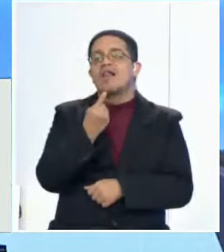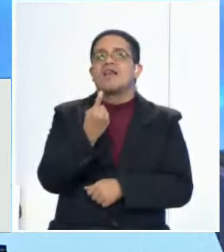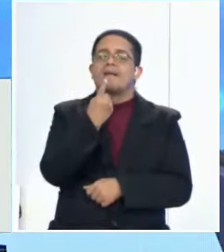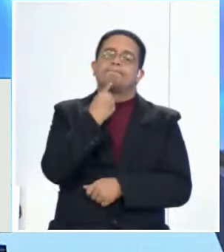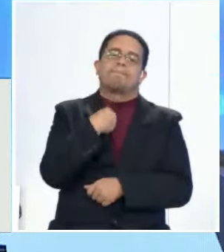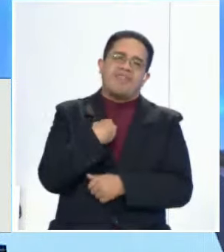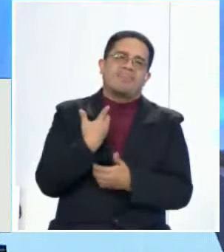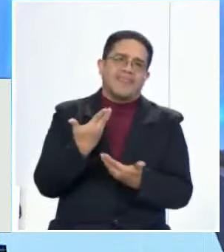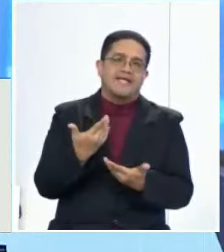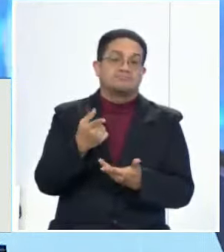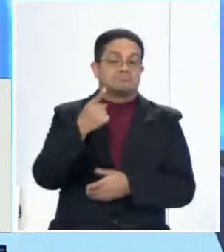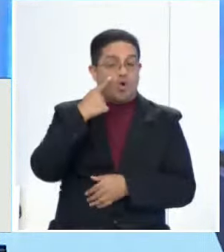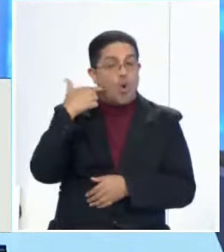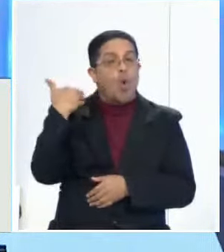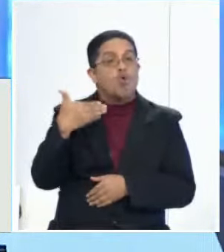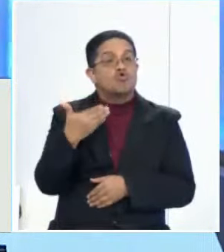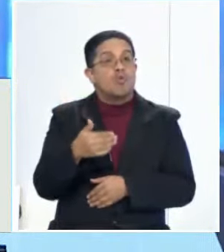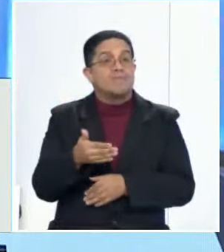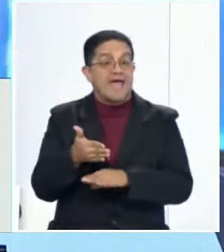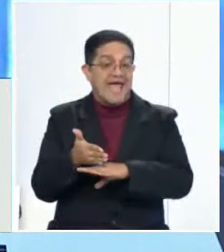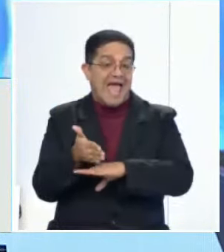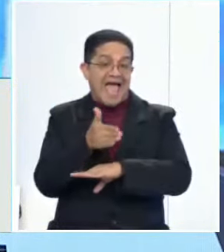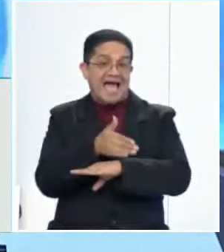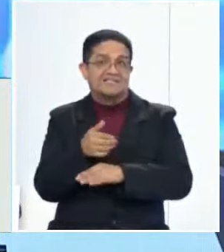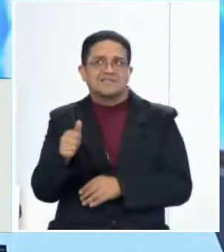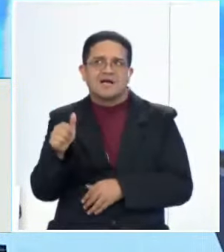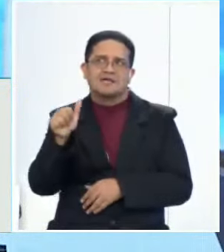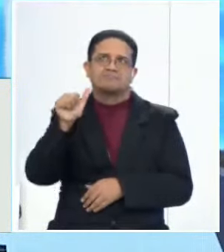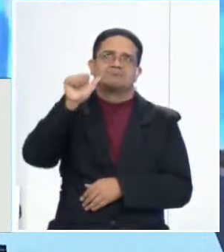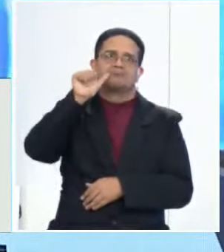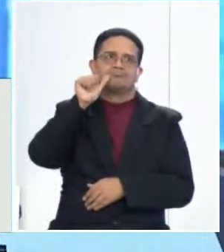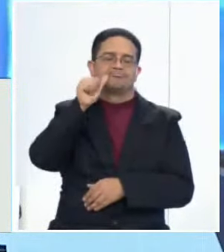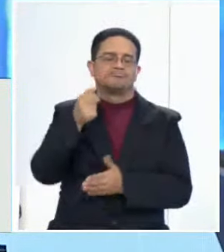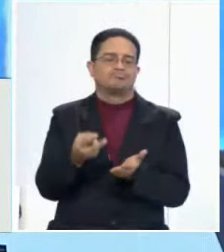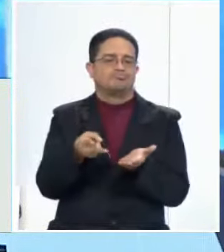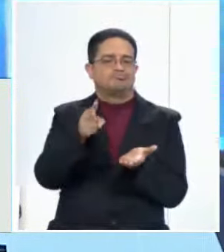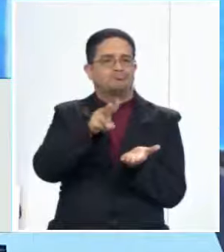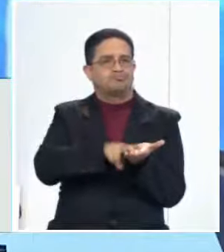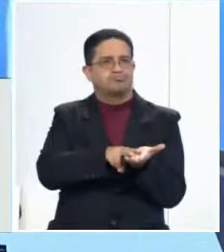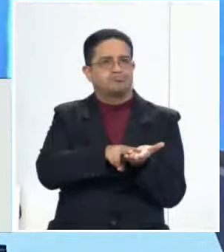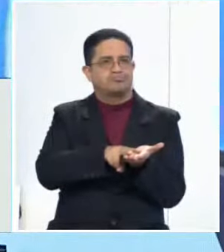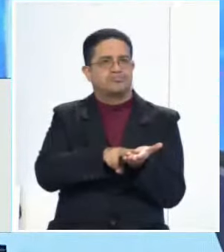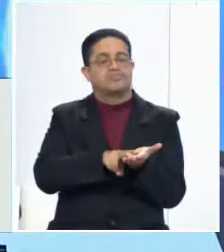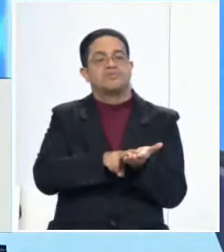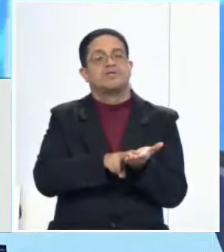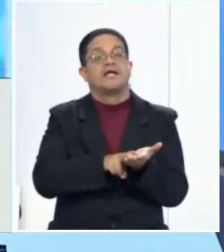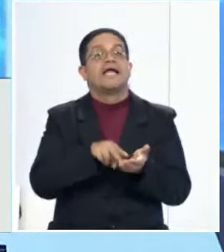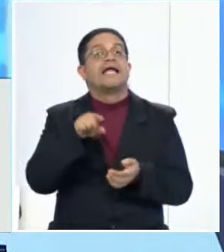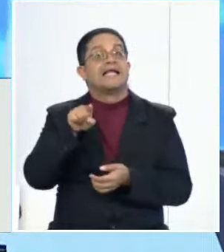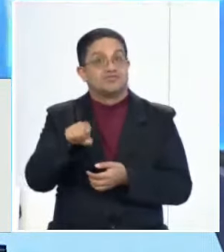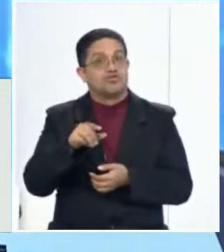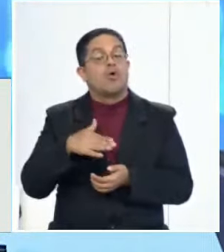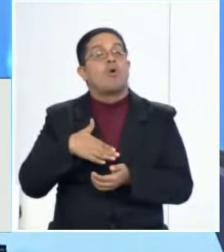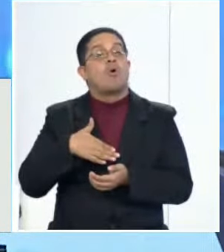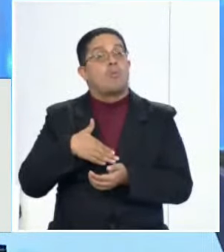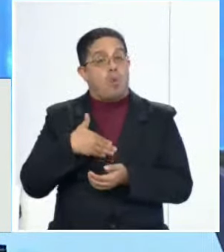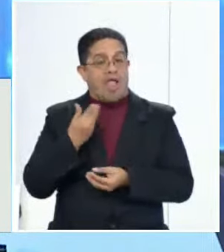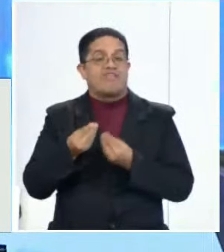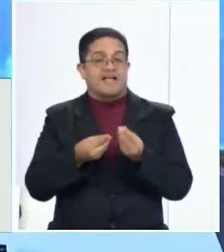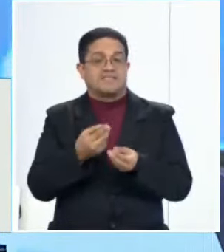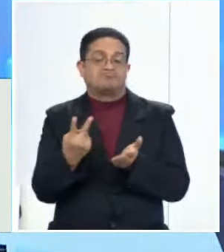motivo, se acostumbraron a, me acuesto, me llevo mi vasito de agua y me lo tomo antes de acostarme a dormir. Esto te puede ocasionar que te